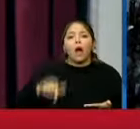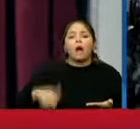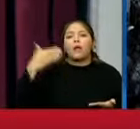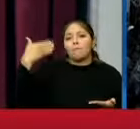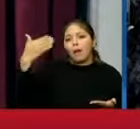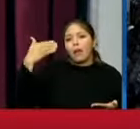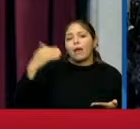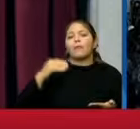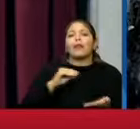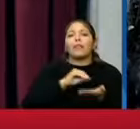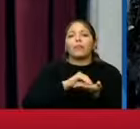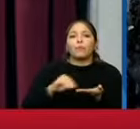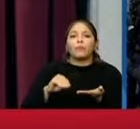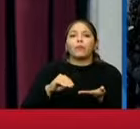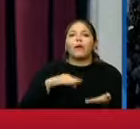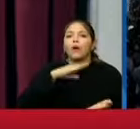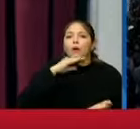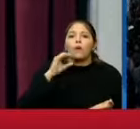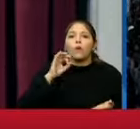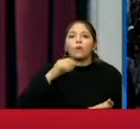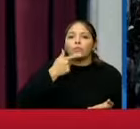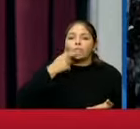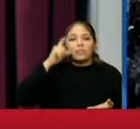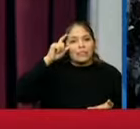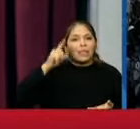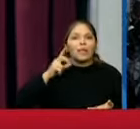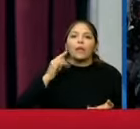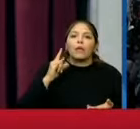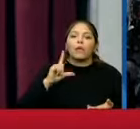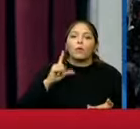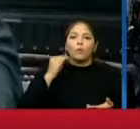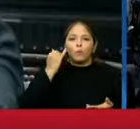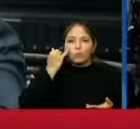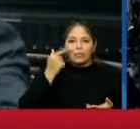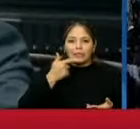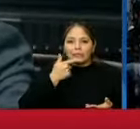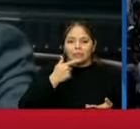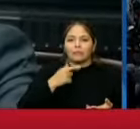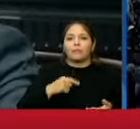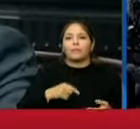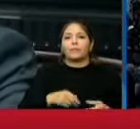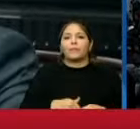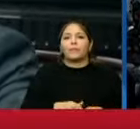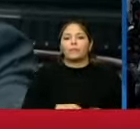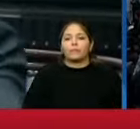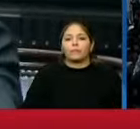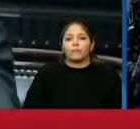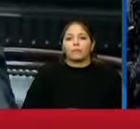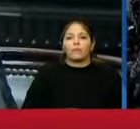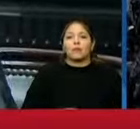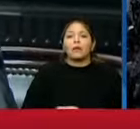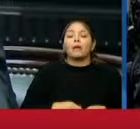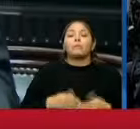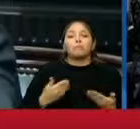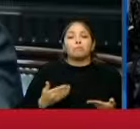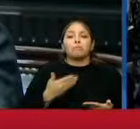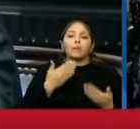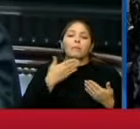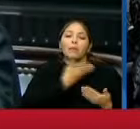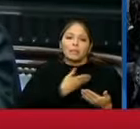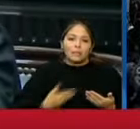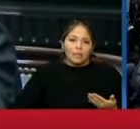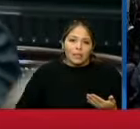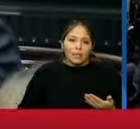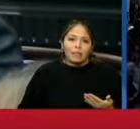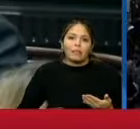si me eliminan este artículo, doy marcha atrás con claro. Todo. En una de las cuestiones de privilegio se planteó eso y era muy buena la explicación de Giudice cuando les